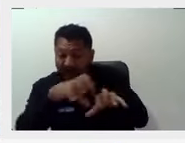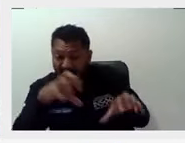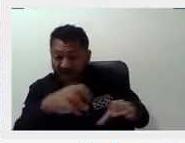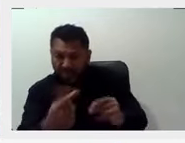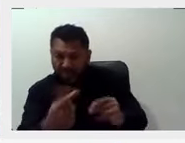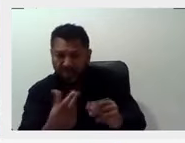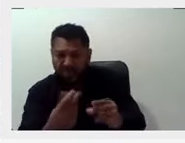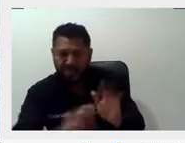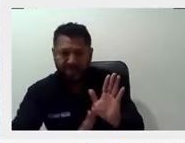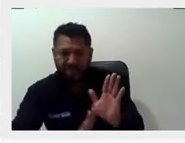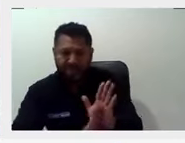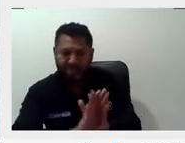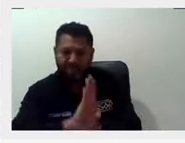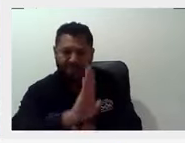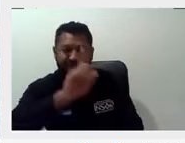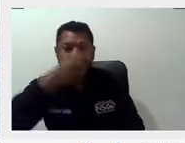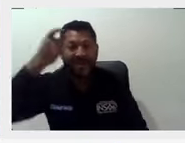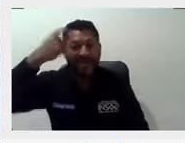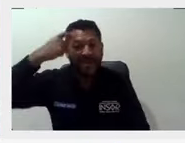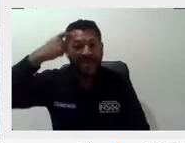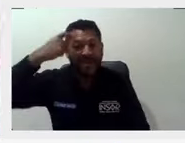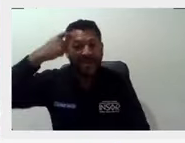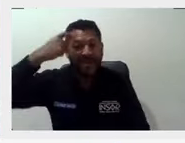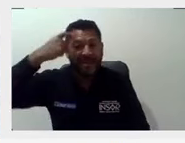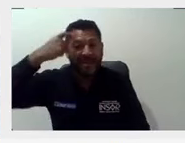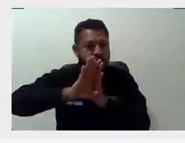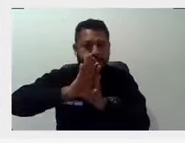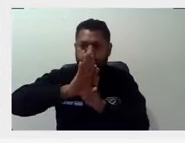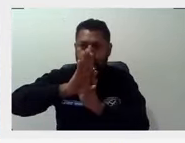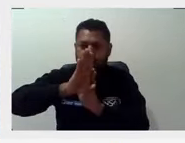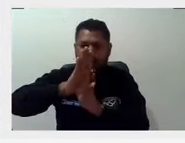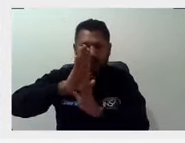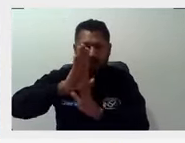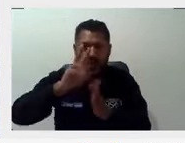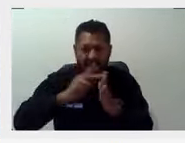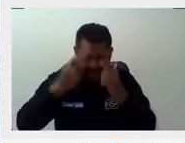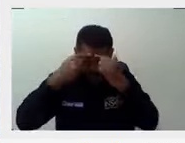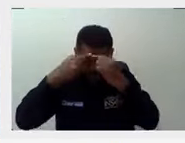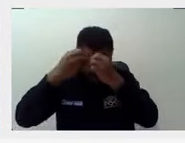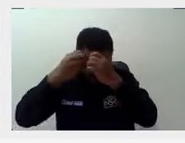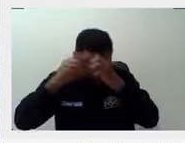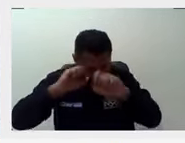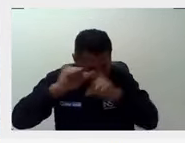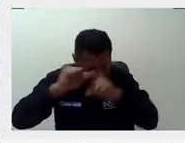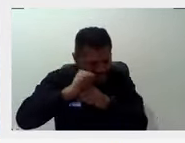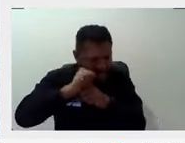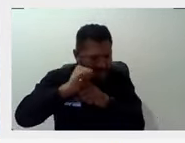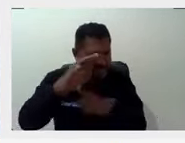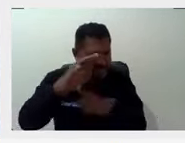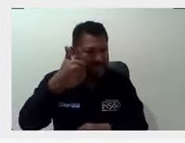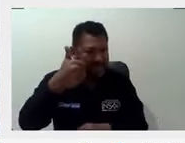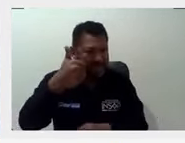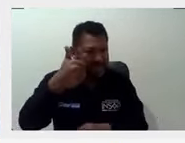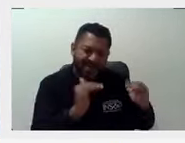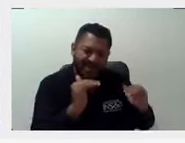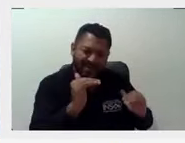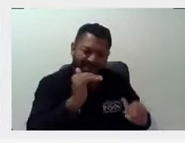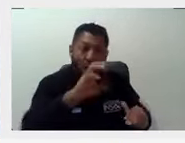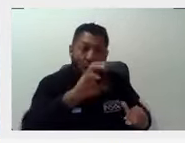pensamiento va a mí. Está orientando 10 ideas en un minuto, mientras que el proceso de lectura y de escritura es